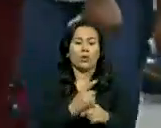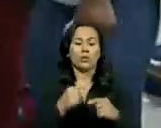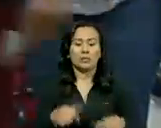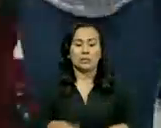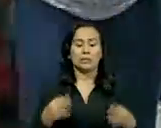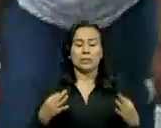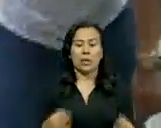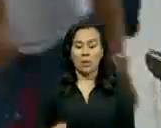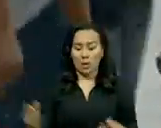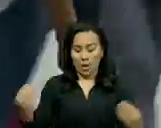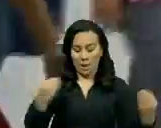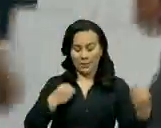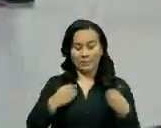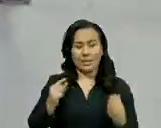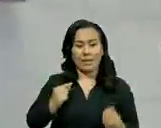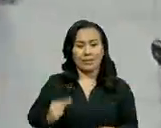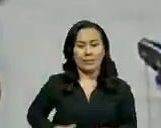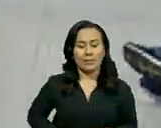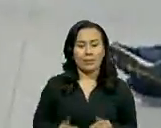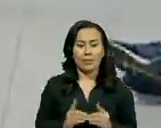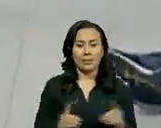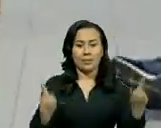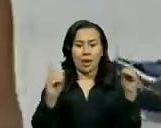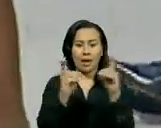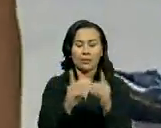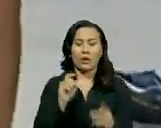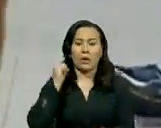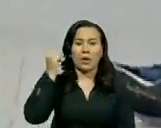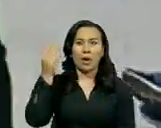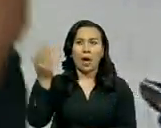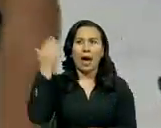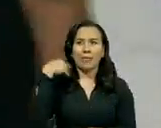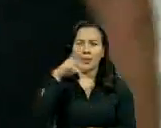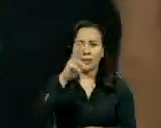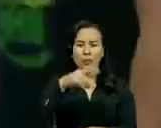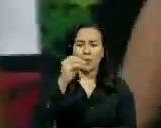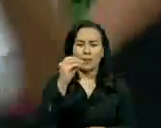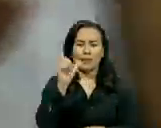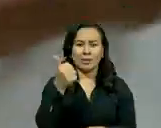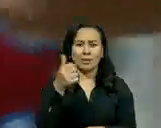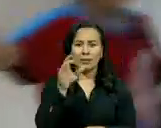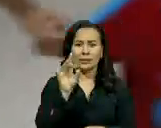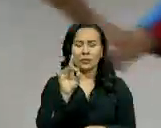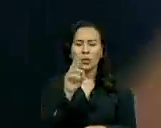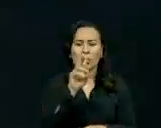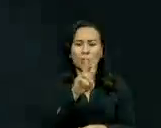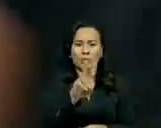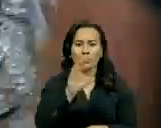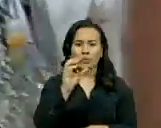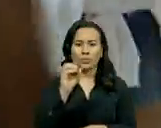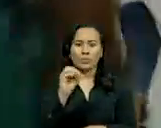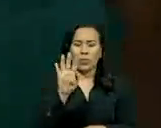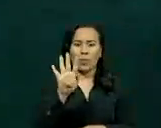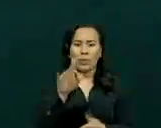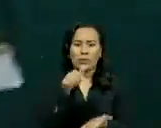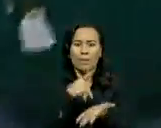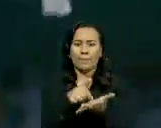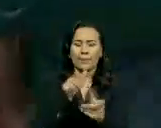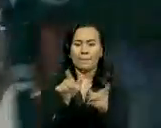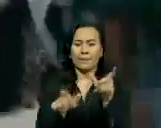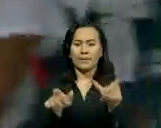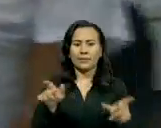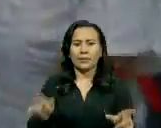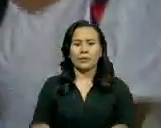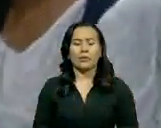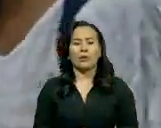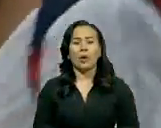han dicho los datos, para el 2018 hubo una cantidad de 204 mil personas que